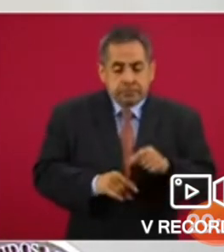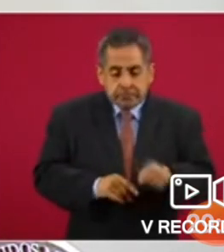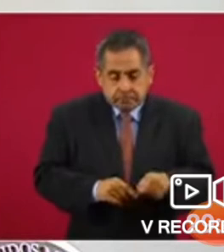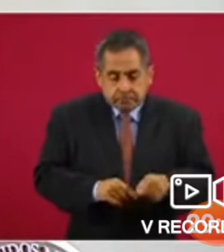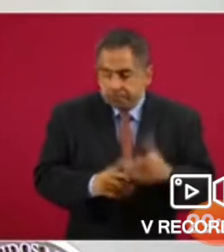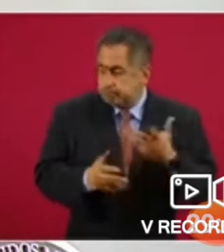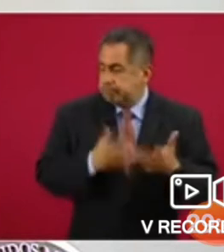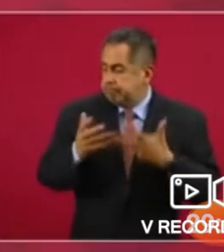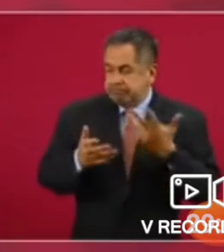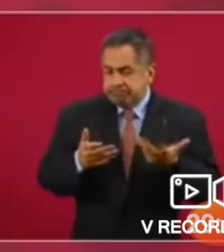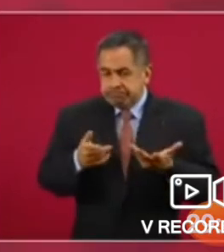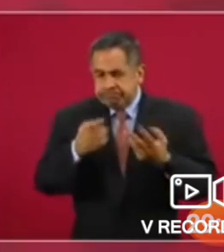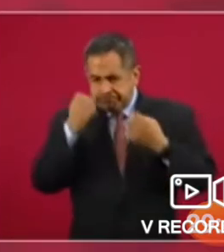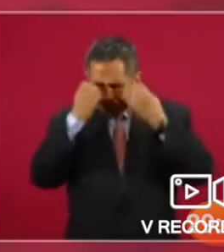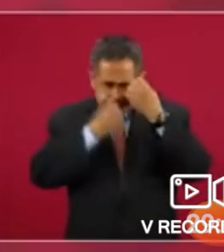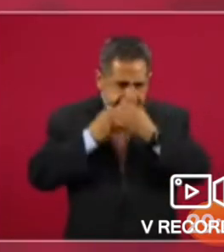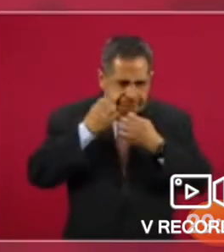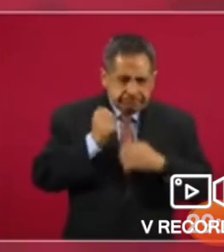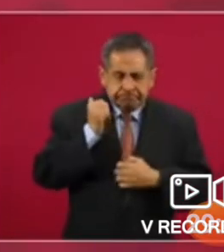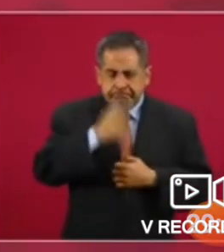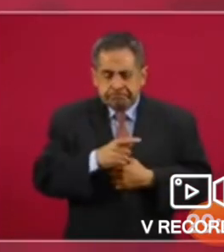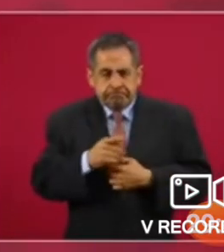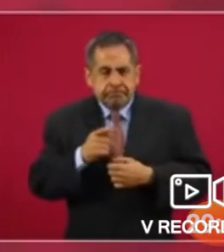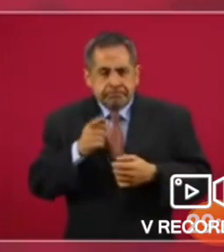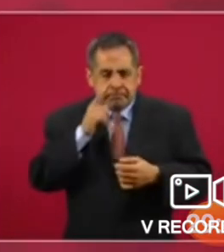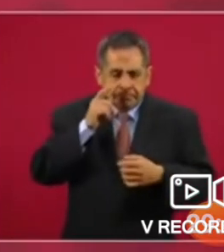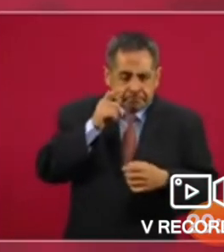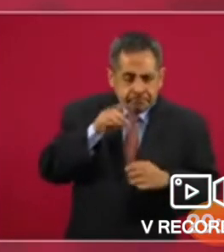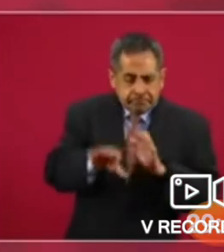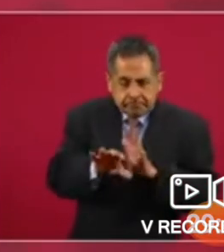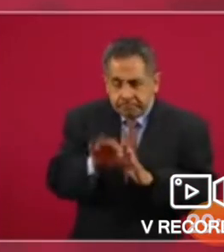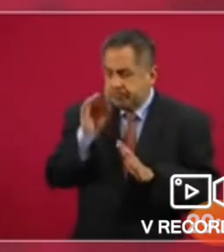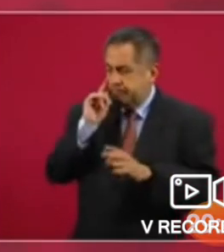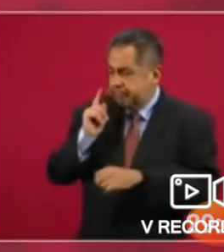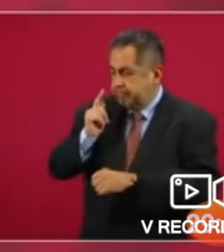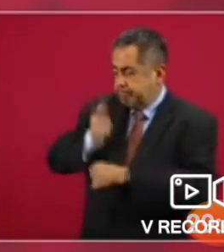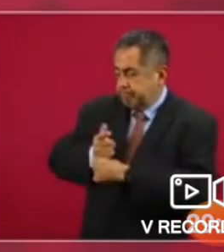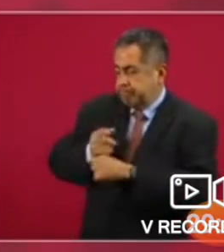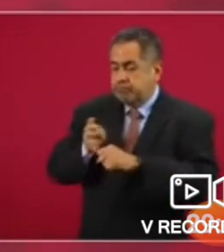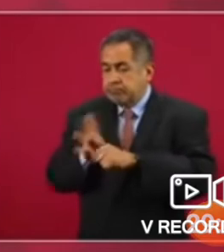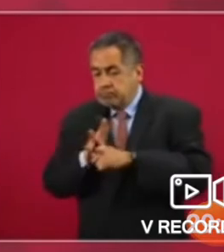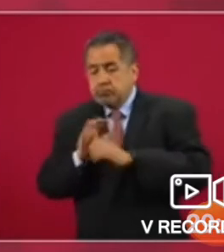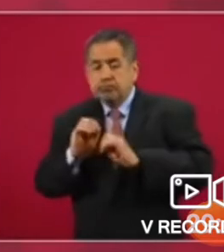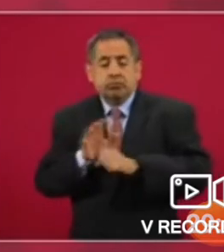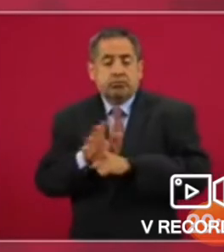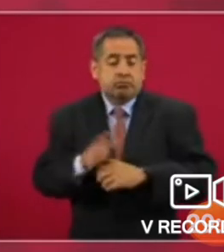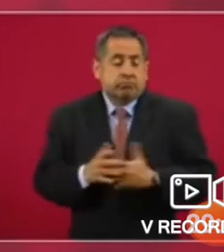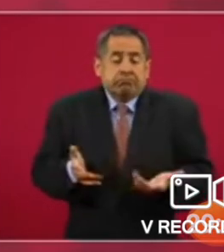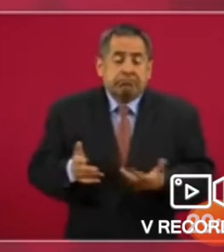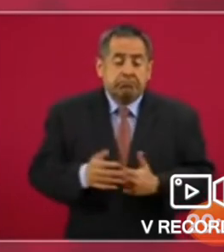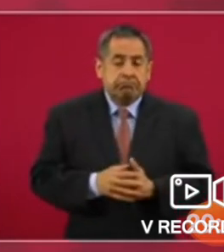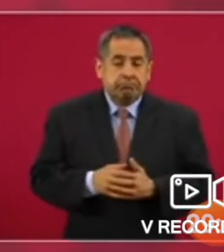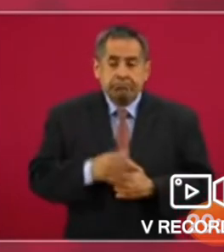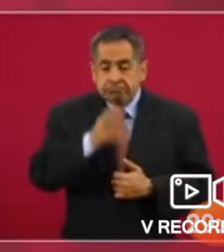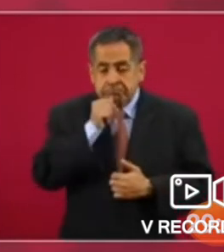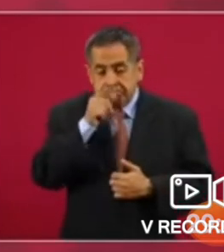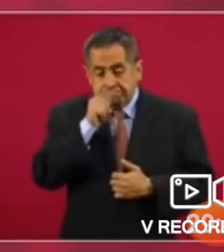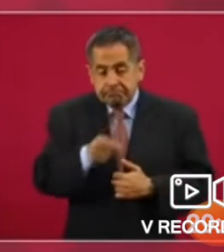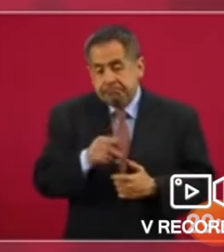hubo manera de tomarle una muestra para diagnóstico por laboratorio. Y esto hace varios meses era motivo de conversación y